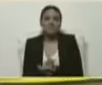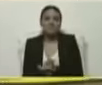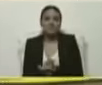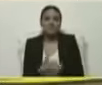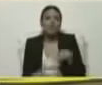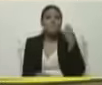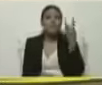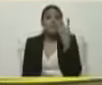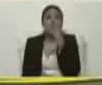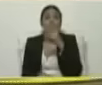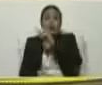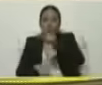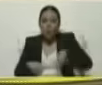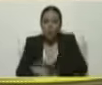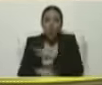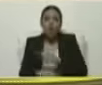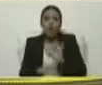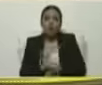24 horas del día